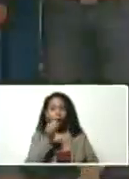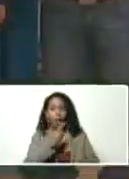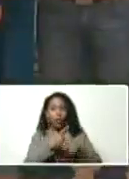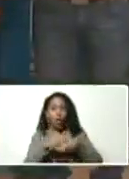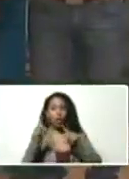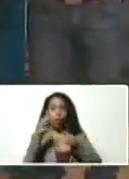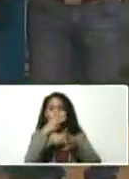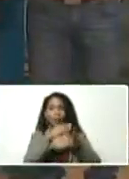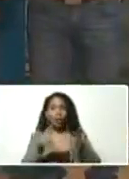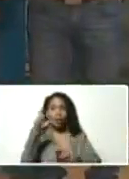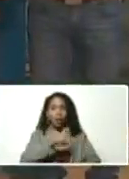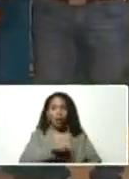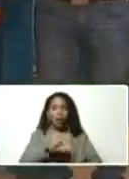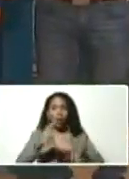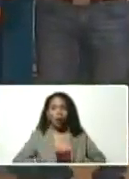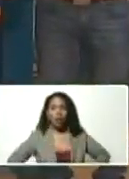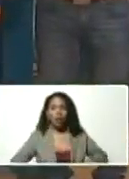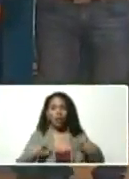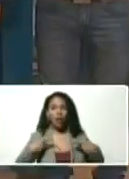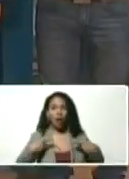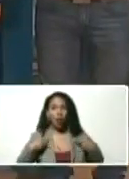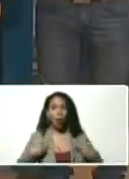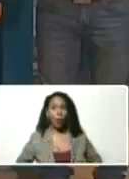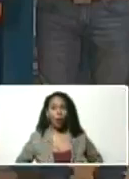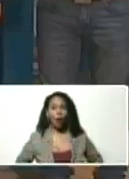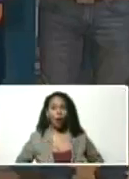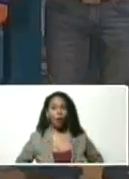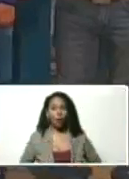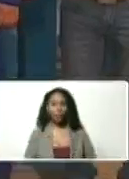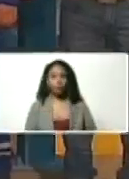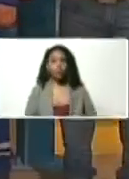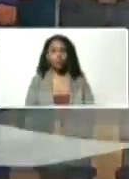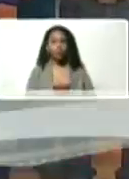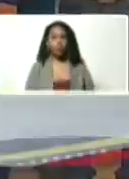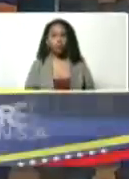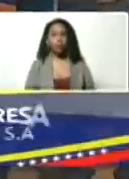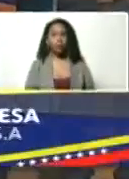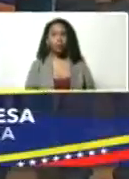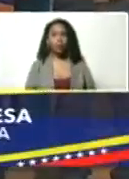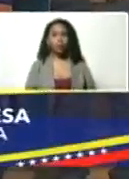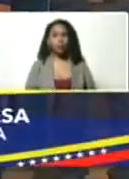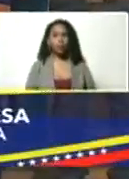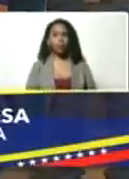rubros necesarios para la vida humana. Tellechea.